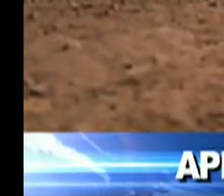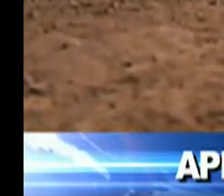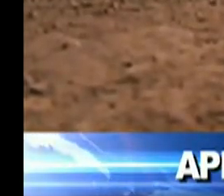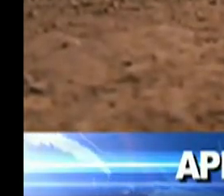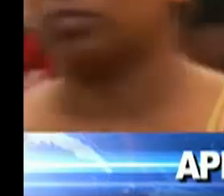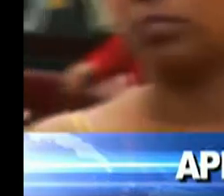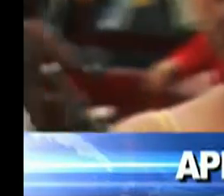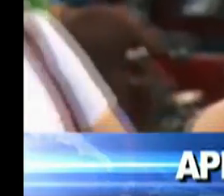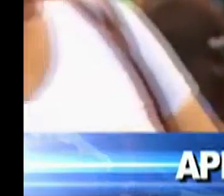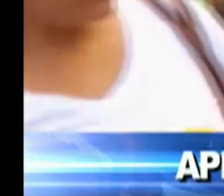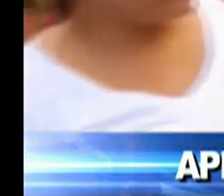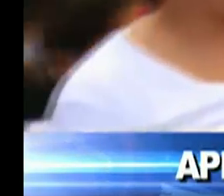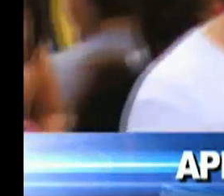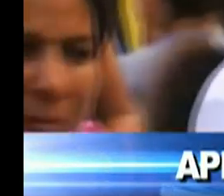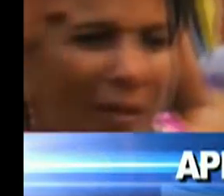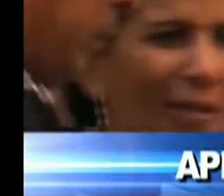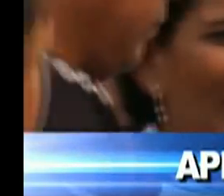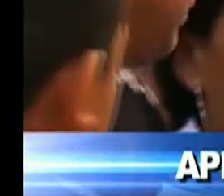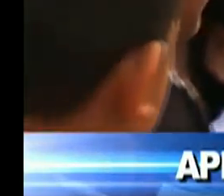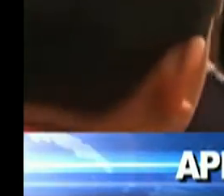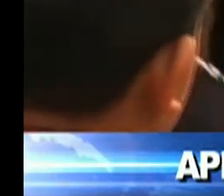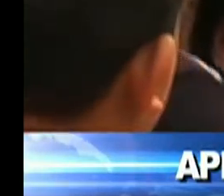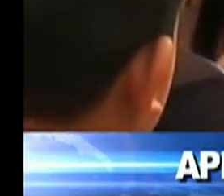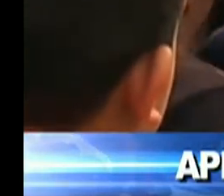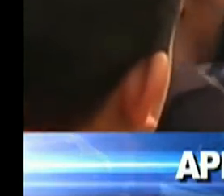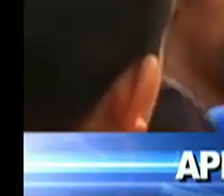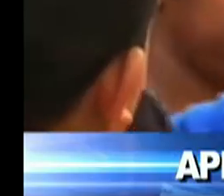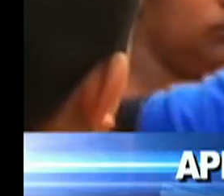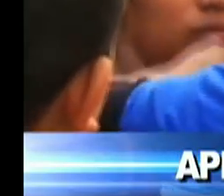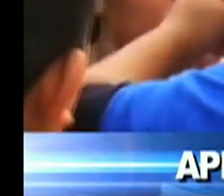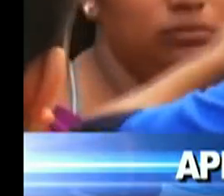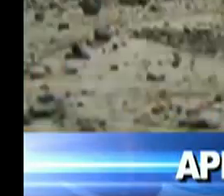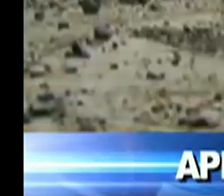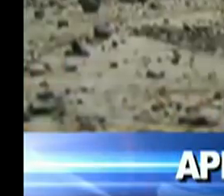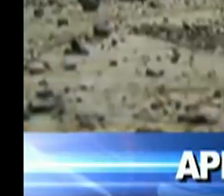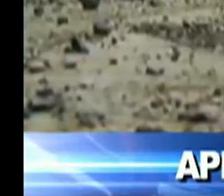la entrada de la 8, al noroeste de Guayaquil.